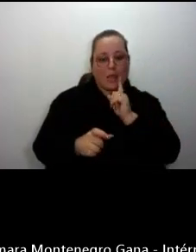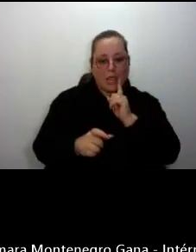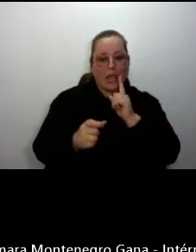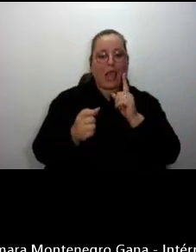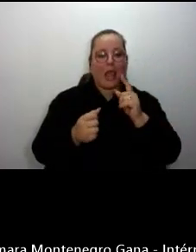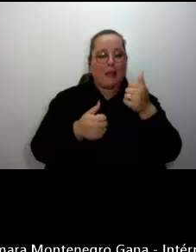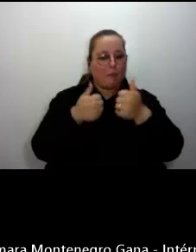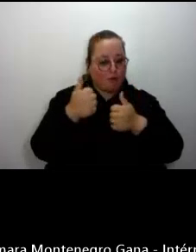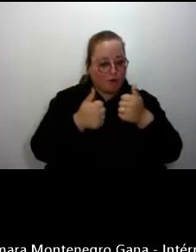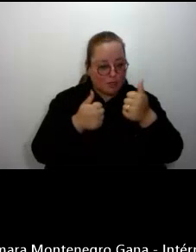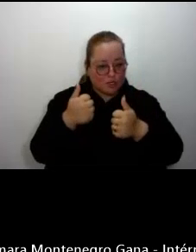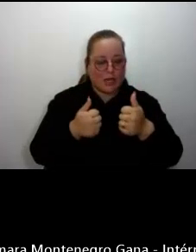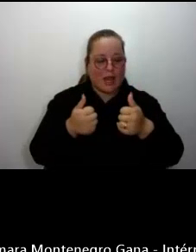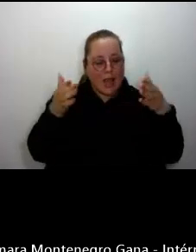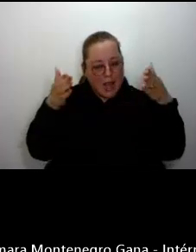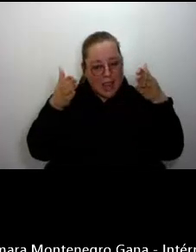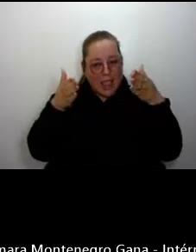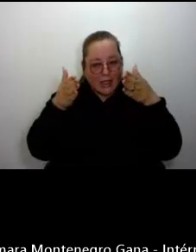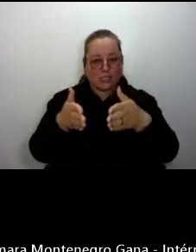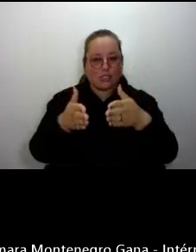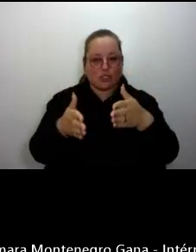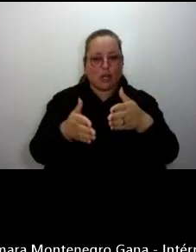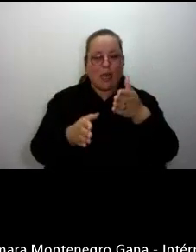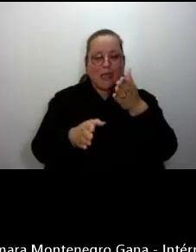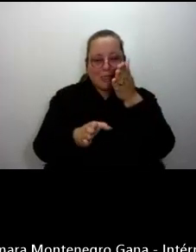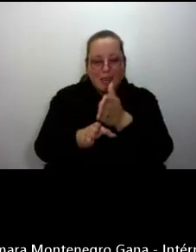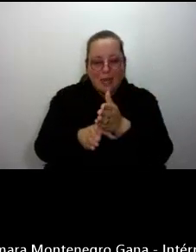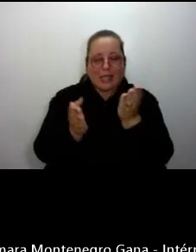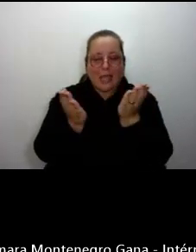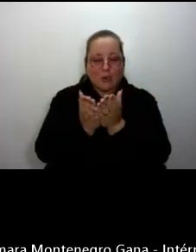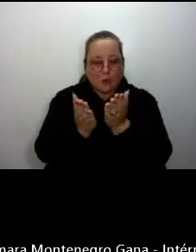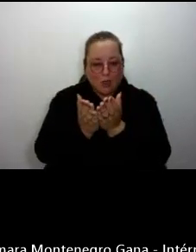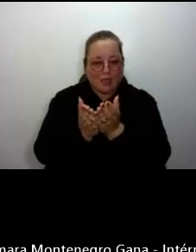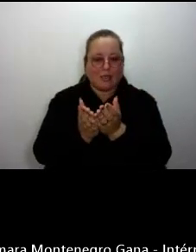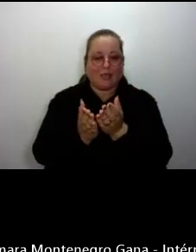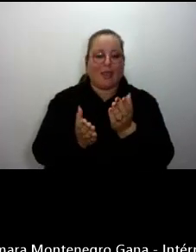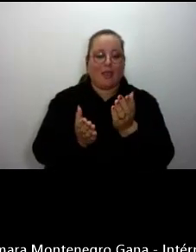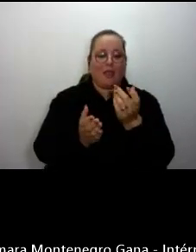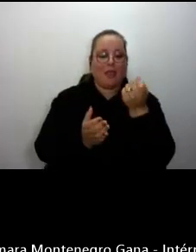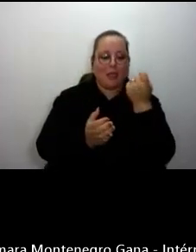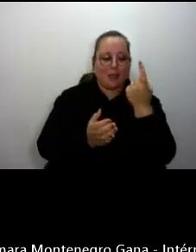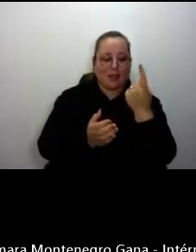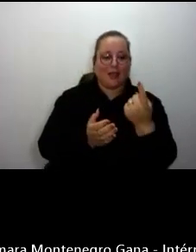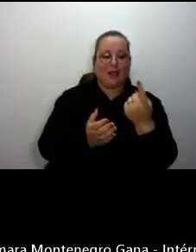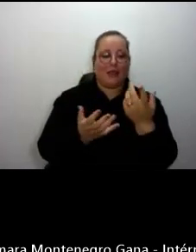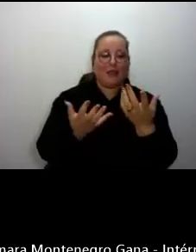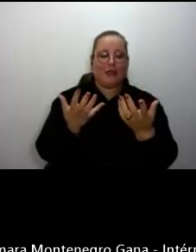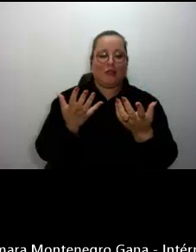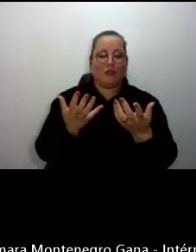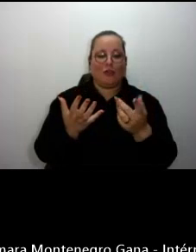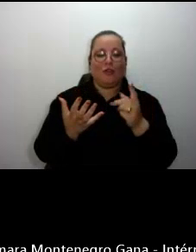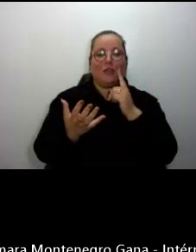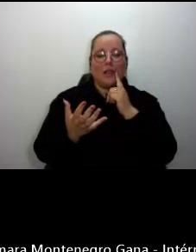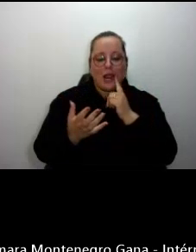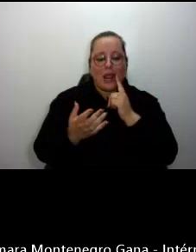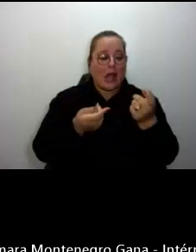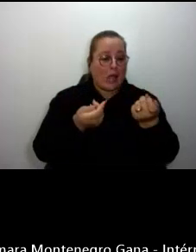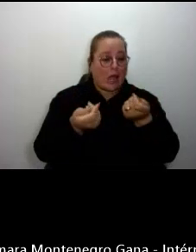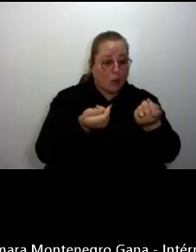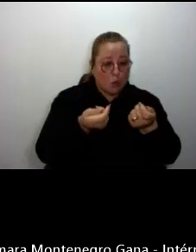específicos y la atención directa e indirecta del estudiantado, entendiendo, ¿verdad?, haciendo uso eficiente de los recursos,